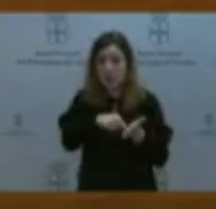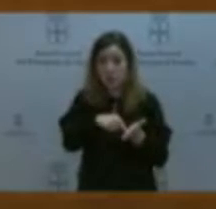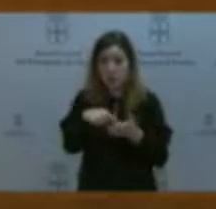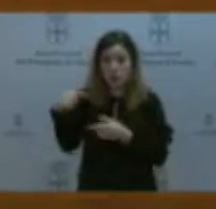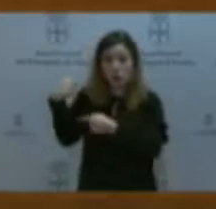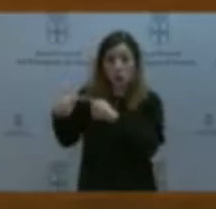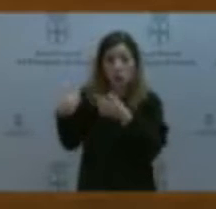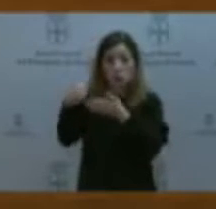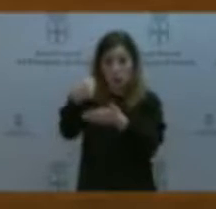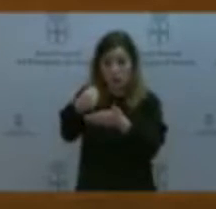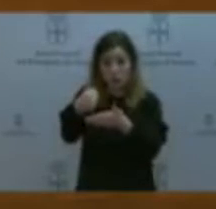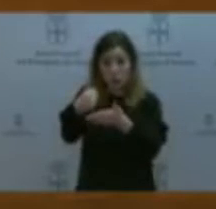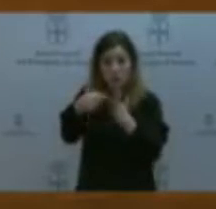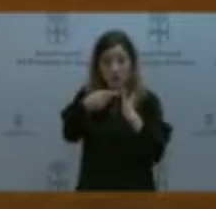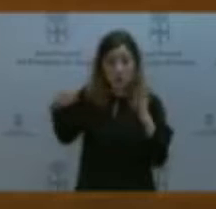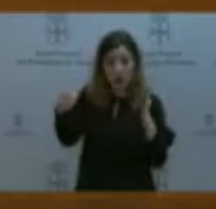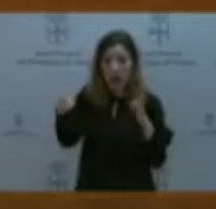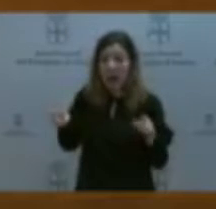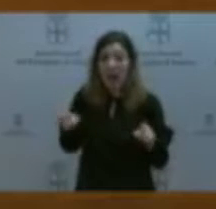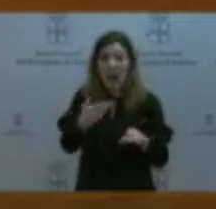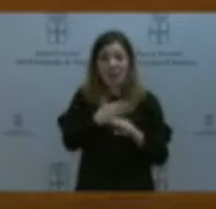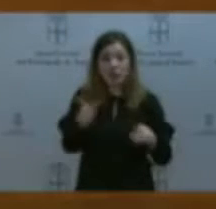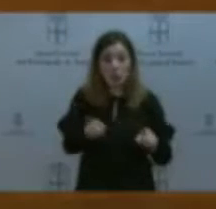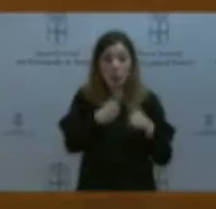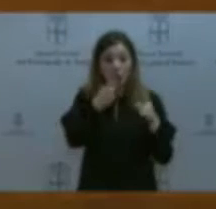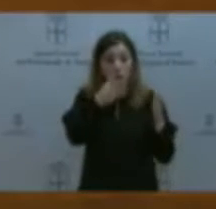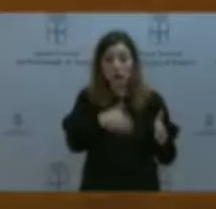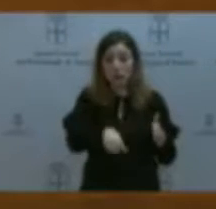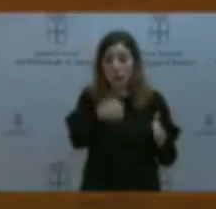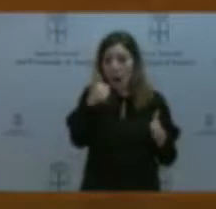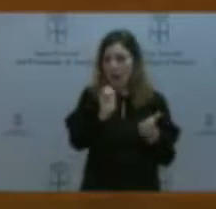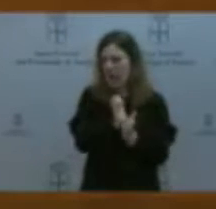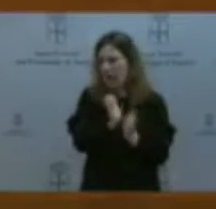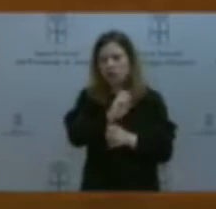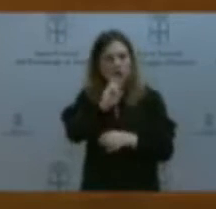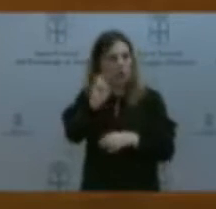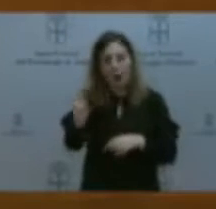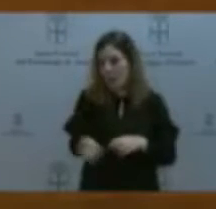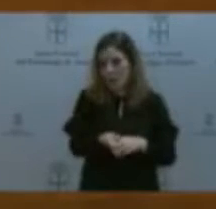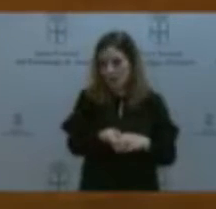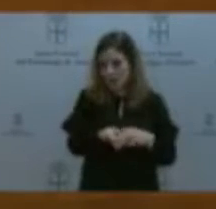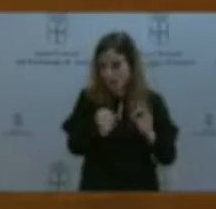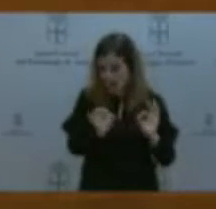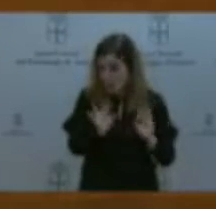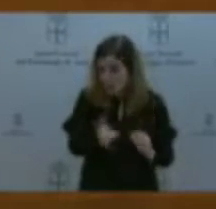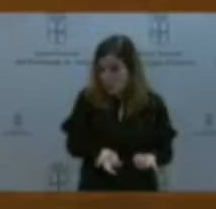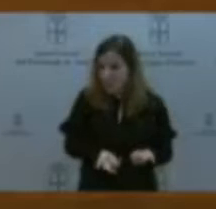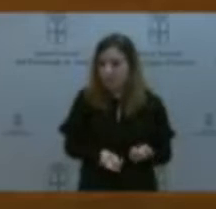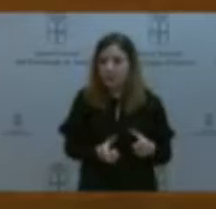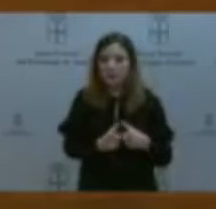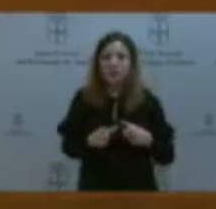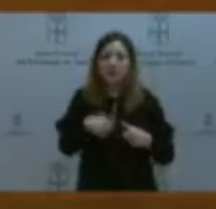presupuestos, ley de crédito. Yo de eso sí me acuerdo, de que planteara este abono joven. Yo creo que era incompatible,